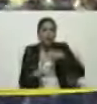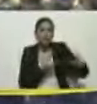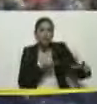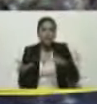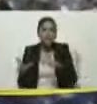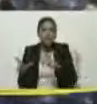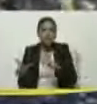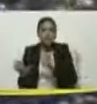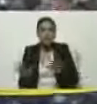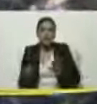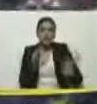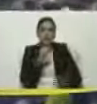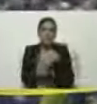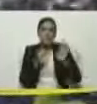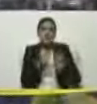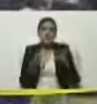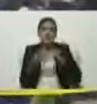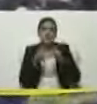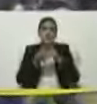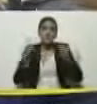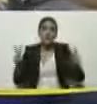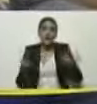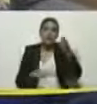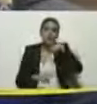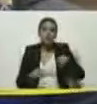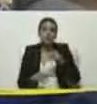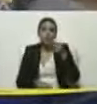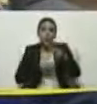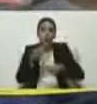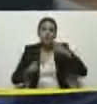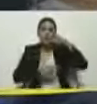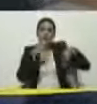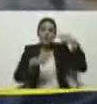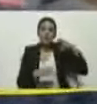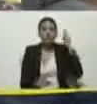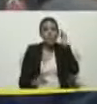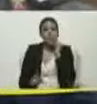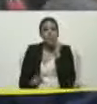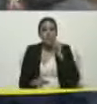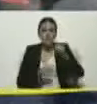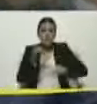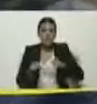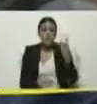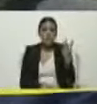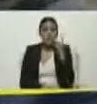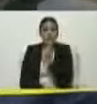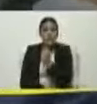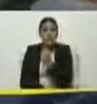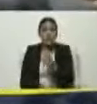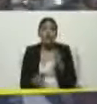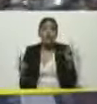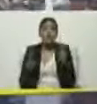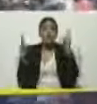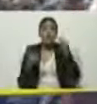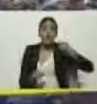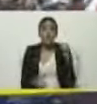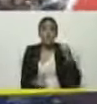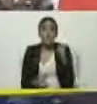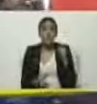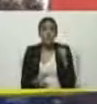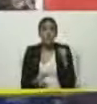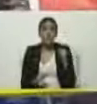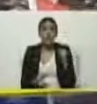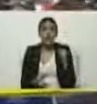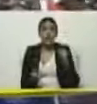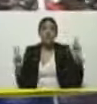listos para defender la paz, para hacer la revolución bolivariana del siglo XXI. ¡Que viva la policía!